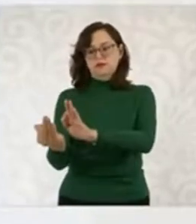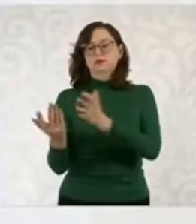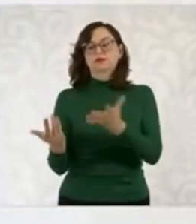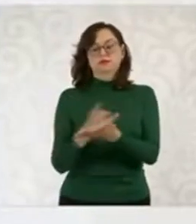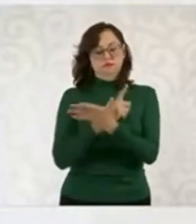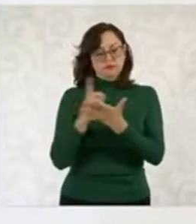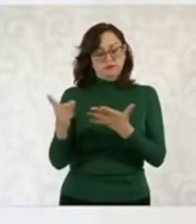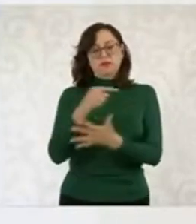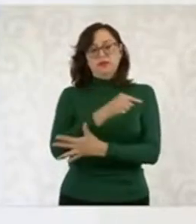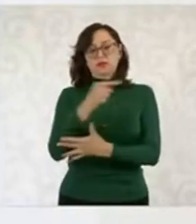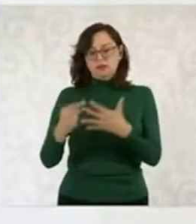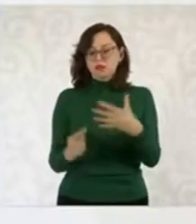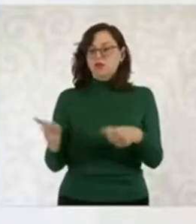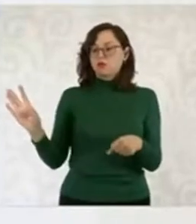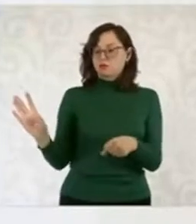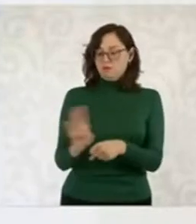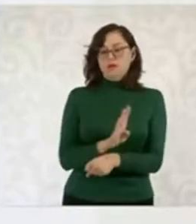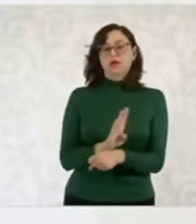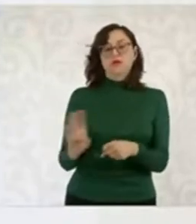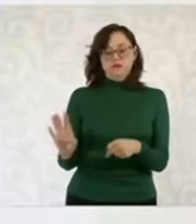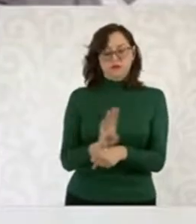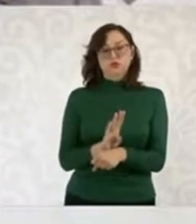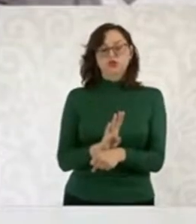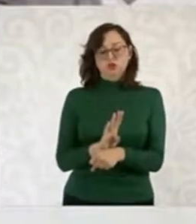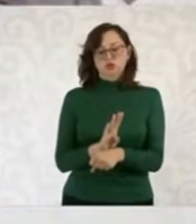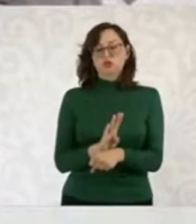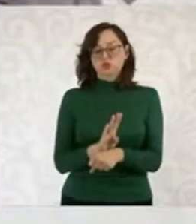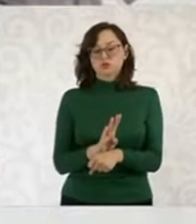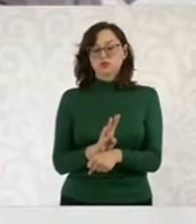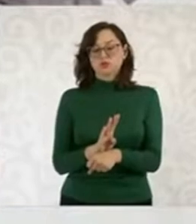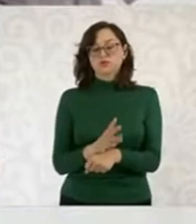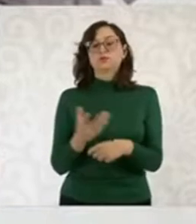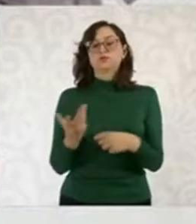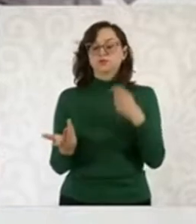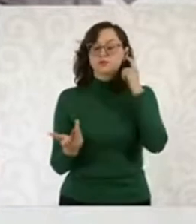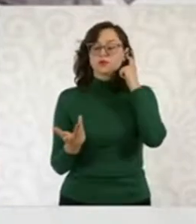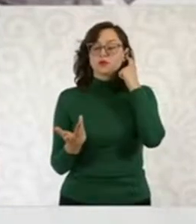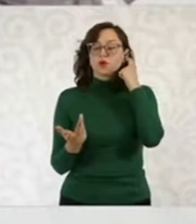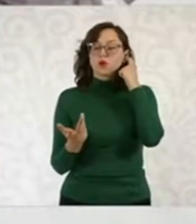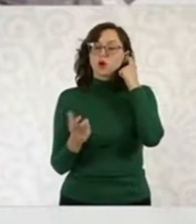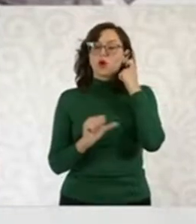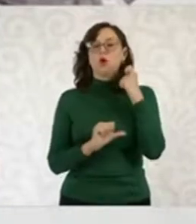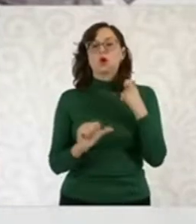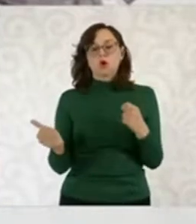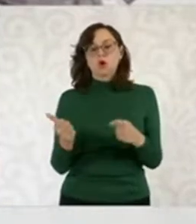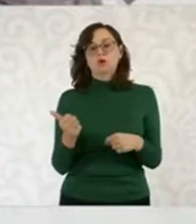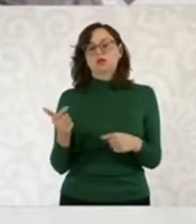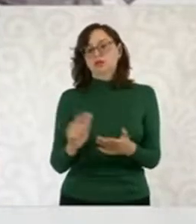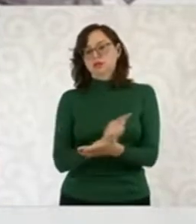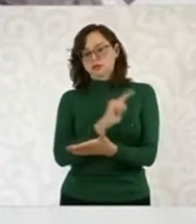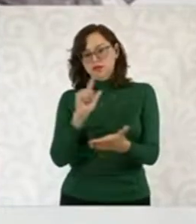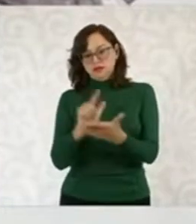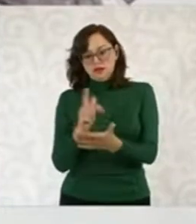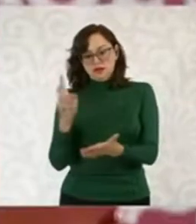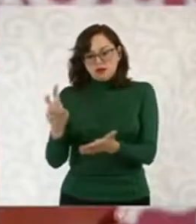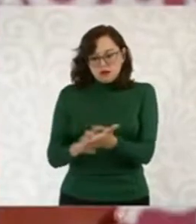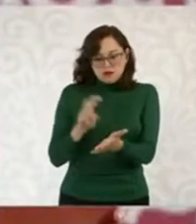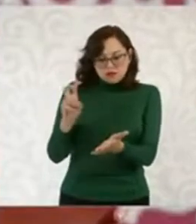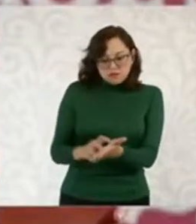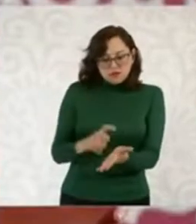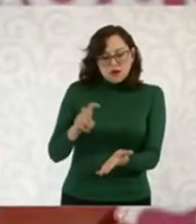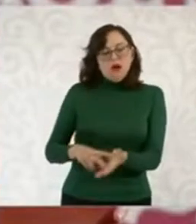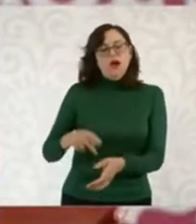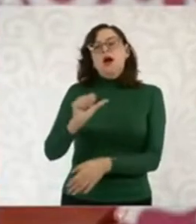otros beneficios sociales de los cuales estaban excluidos. Además de muchas otras reformas para beneficio de las y